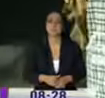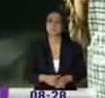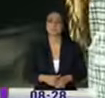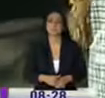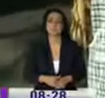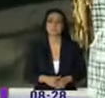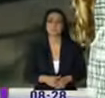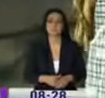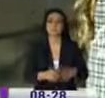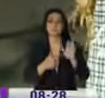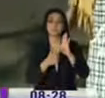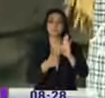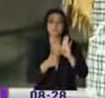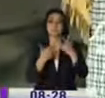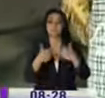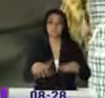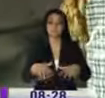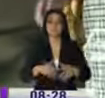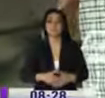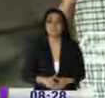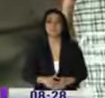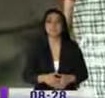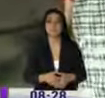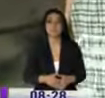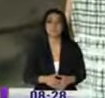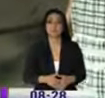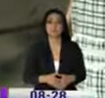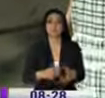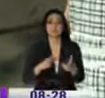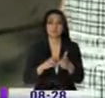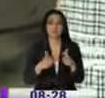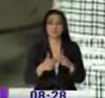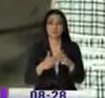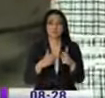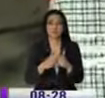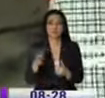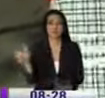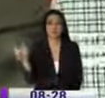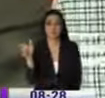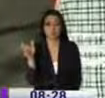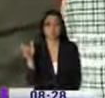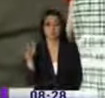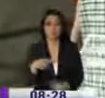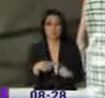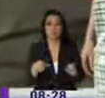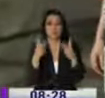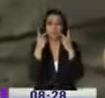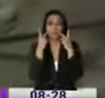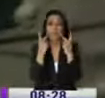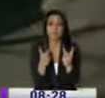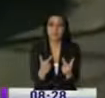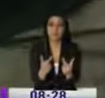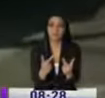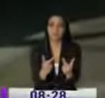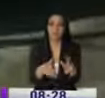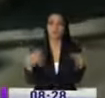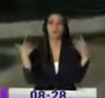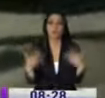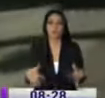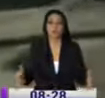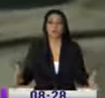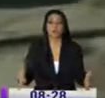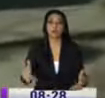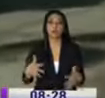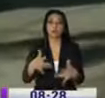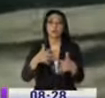Como hemos visto en esta nota, realmente una cosa es lo que oímos y otra es estar aquí. Es que el polvo se levanta,